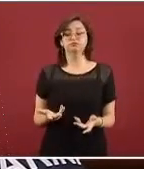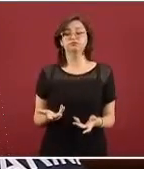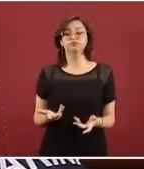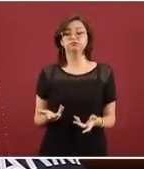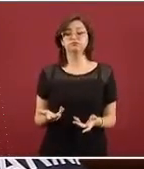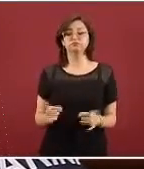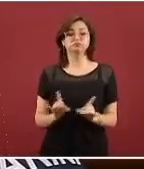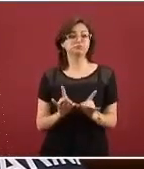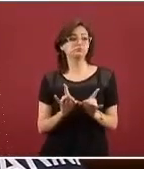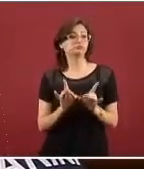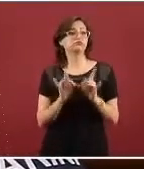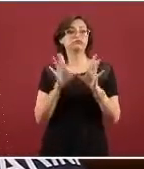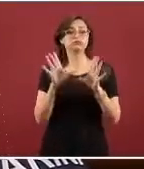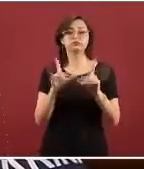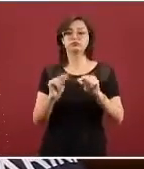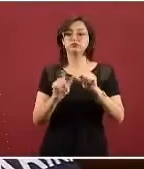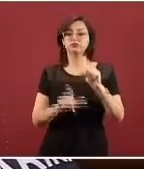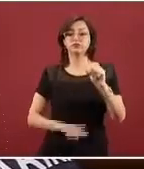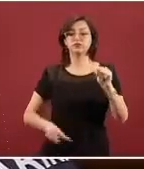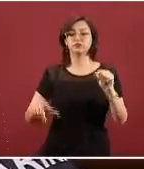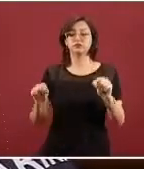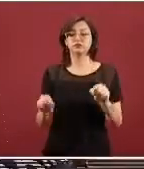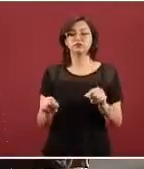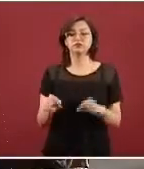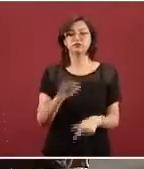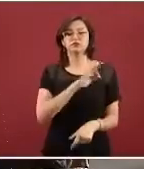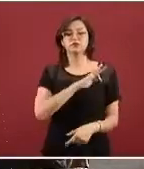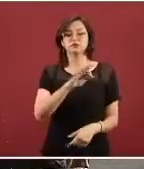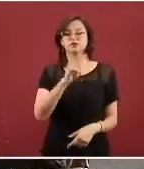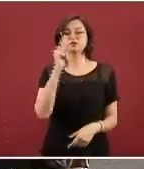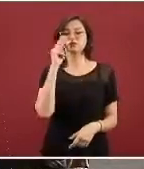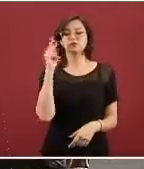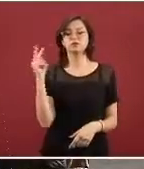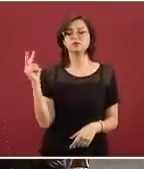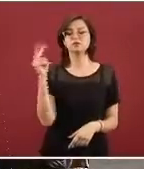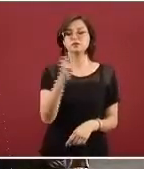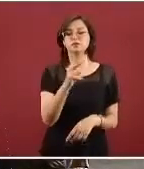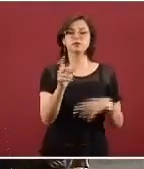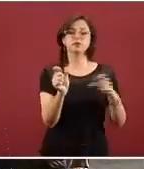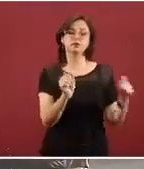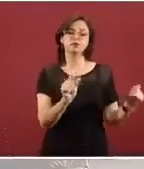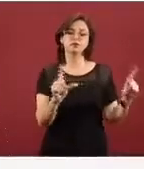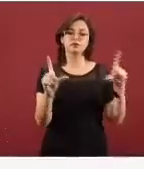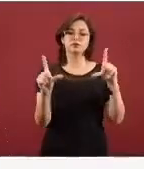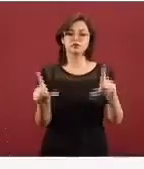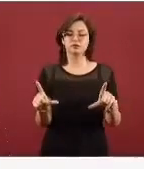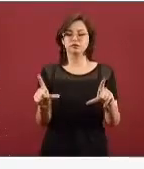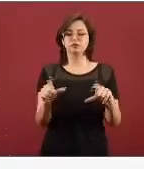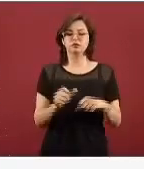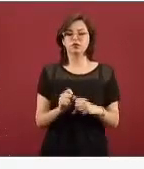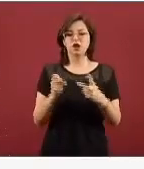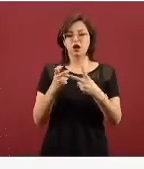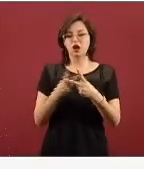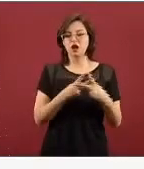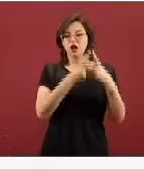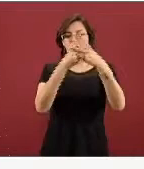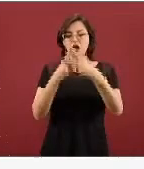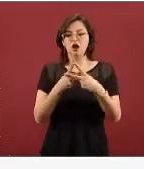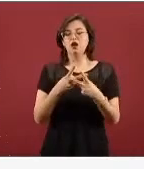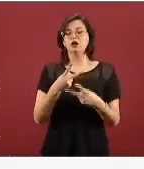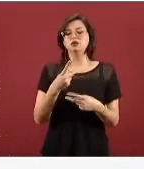se nos presentó en el país. Como pueden ver en la primera diapositiva, de las estrellas rojas, que son